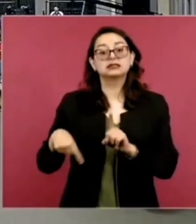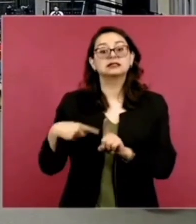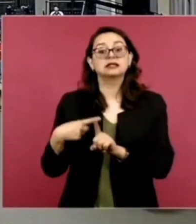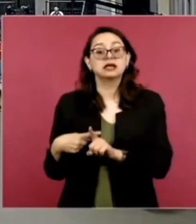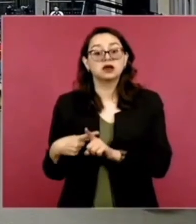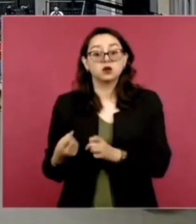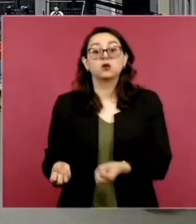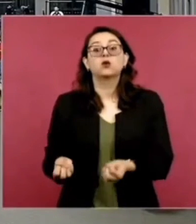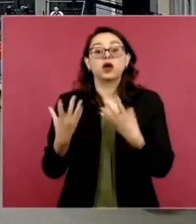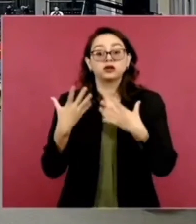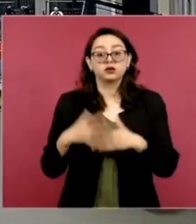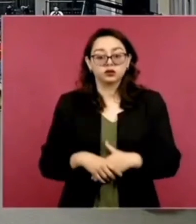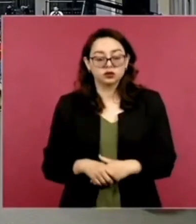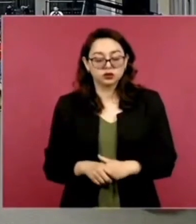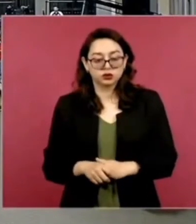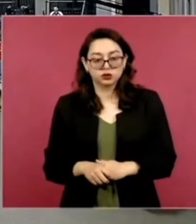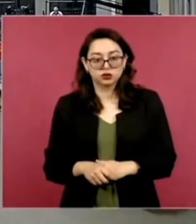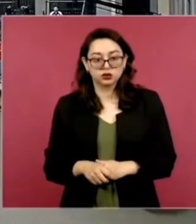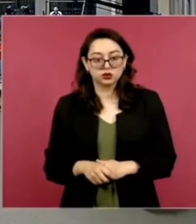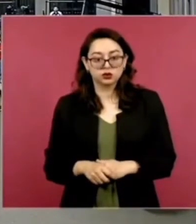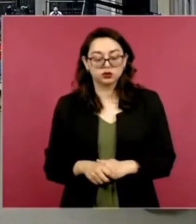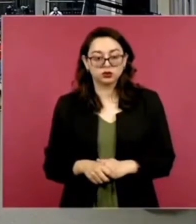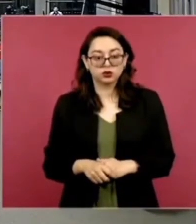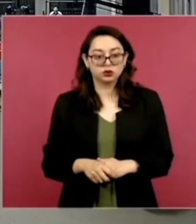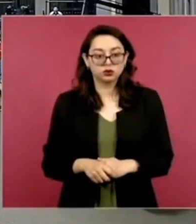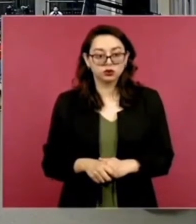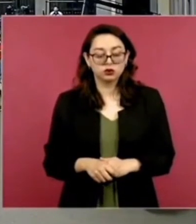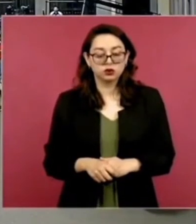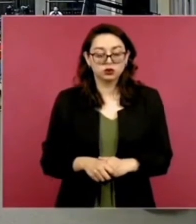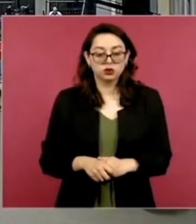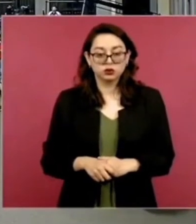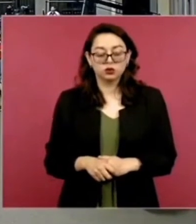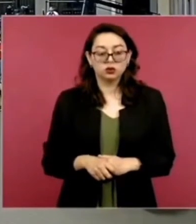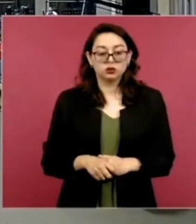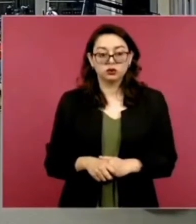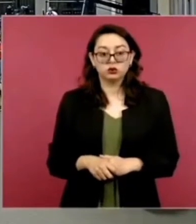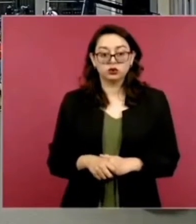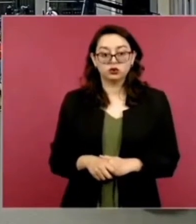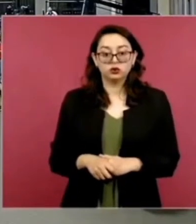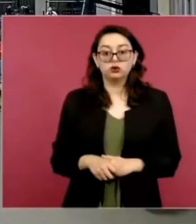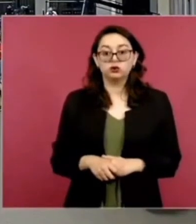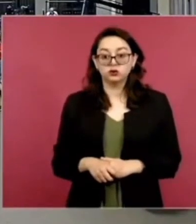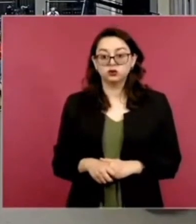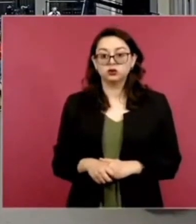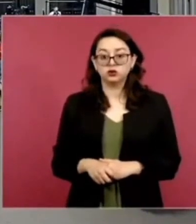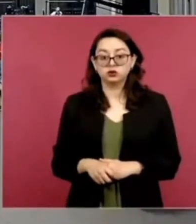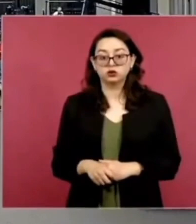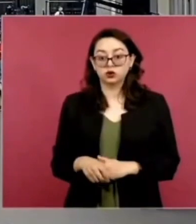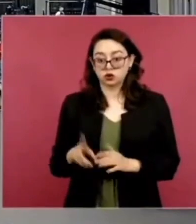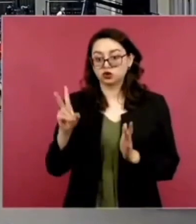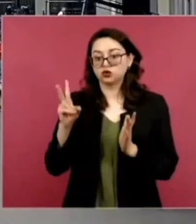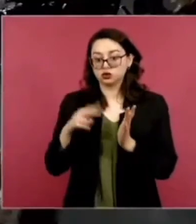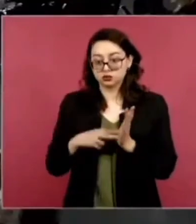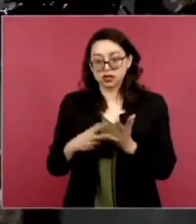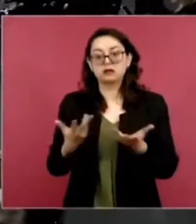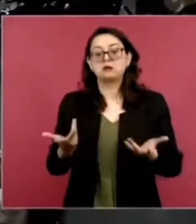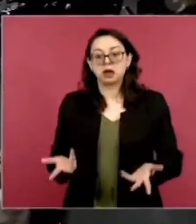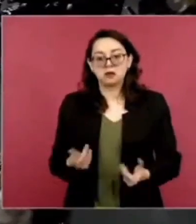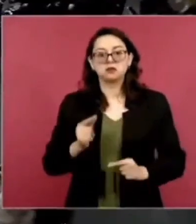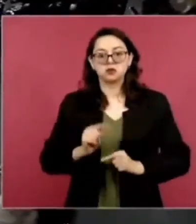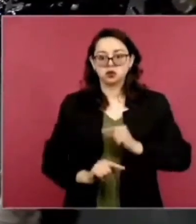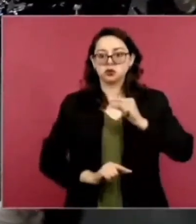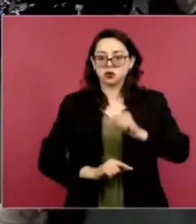4,000 después de pandemia, llevamos cerca de 2,000. 50%. Sí, 2,000. Y ahí